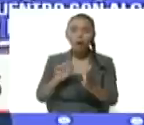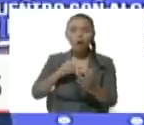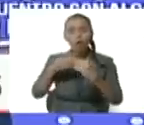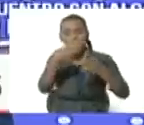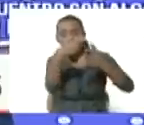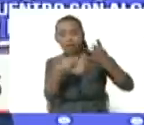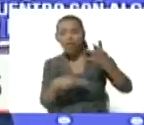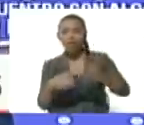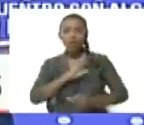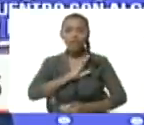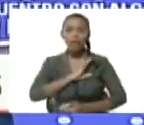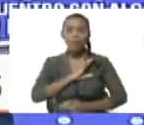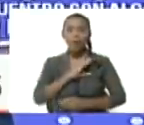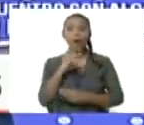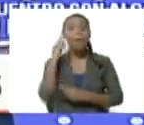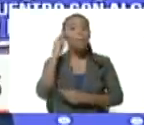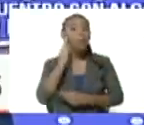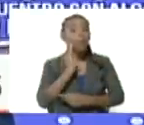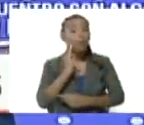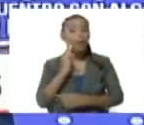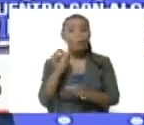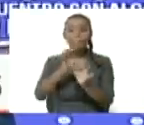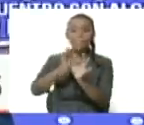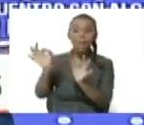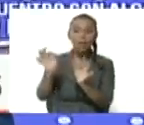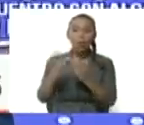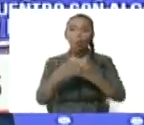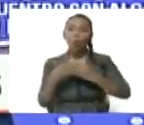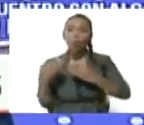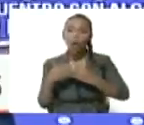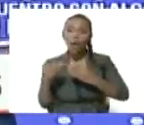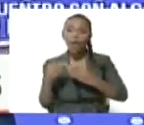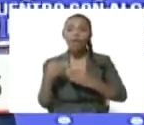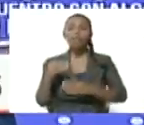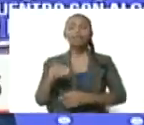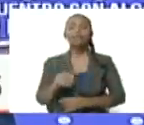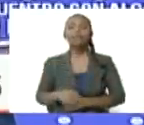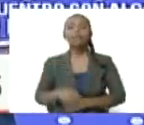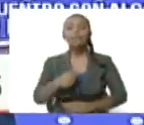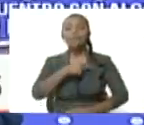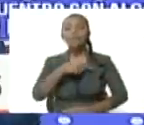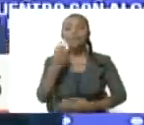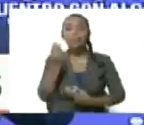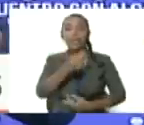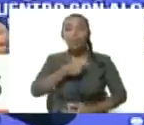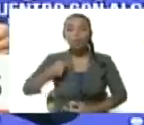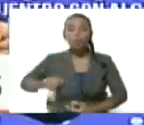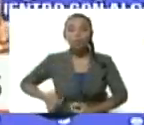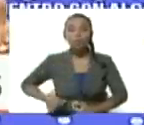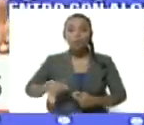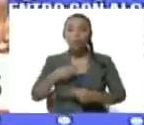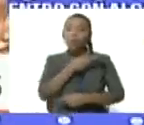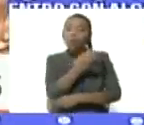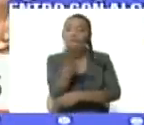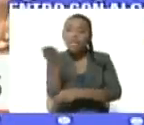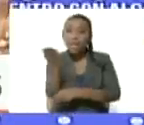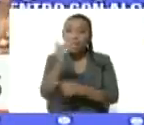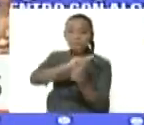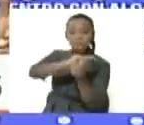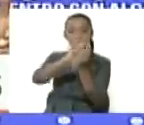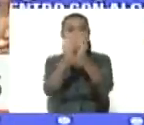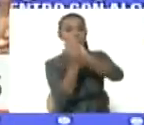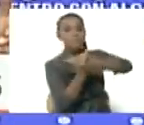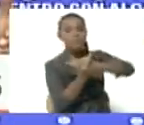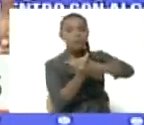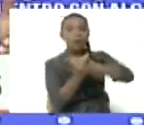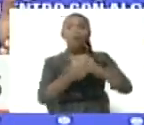tenemos en bolívares, petro, dólares, yuanes, para que ustedes se conviertan en